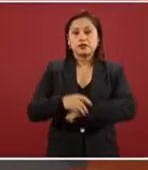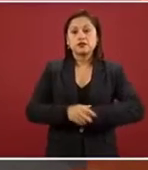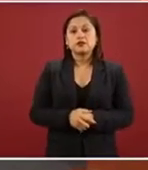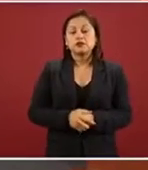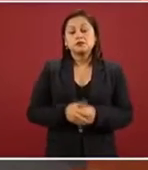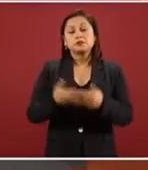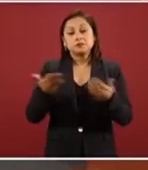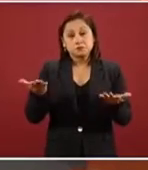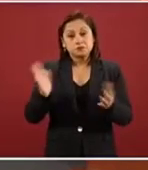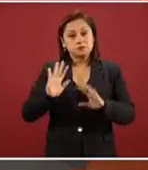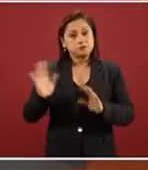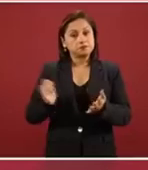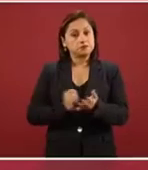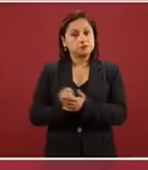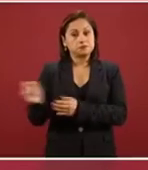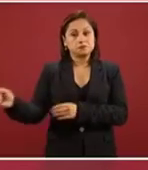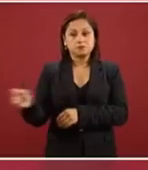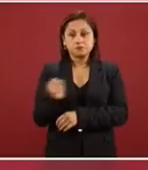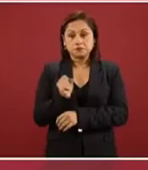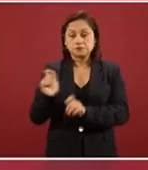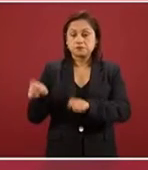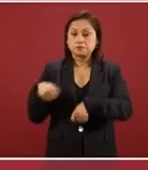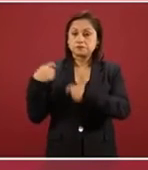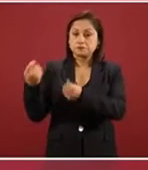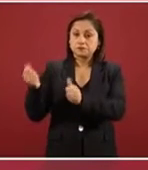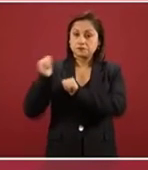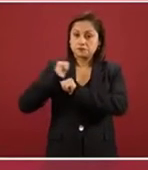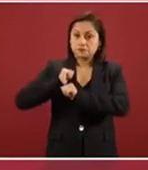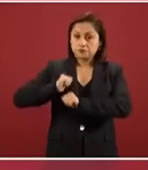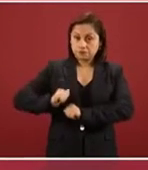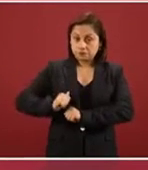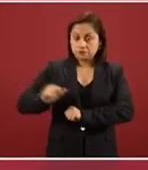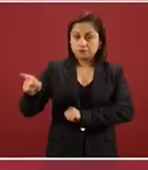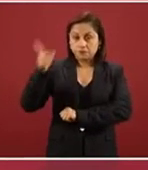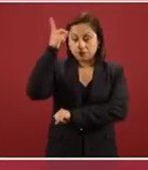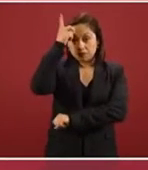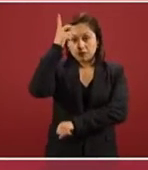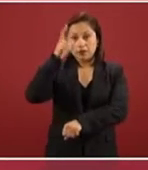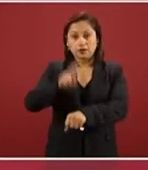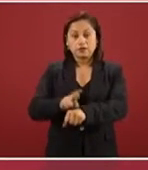ser la directora del SAT.